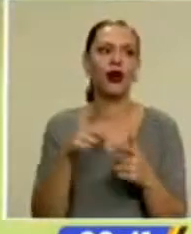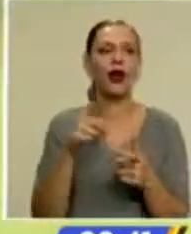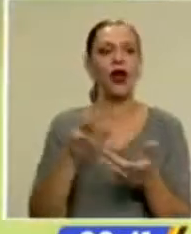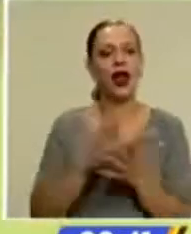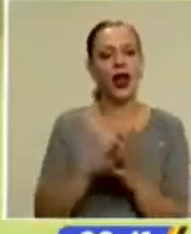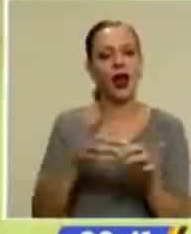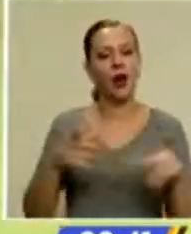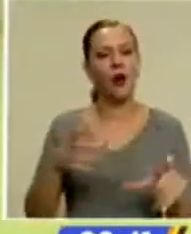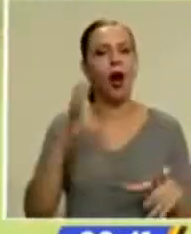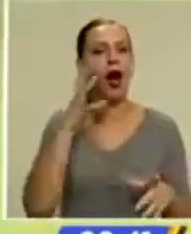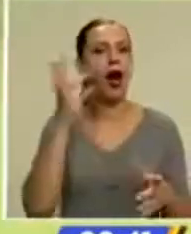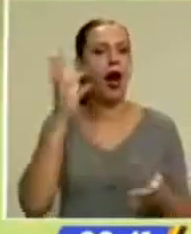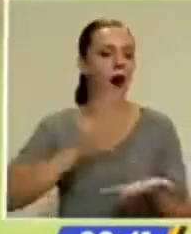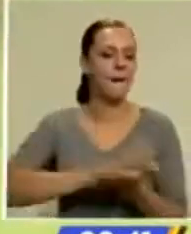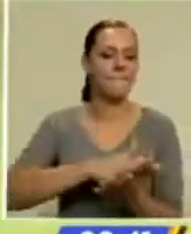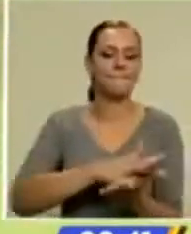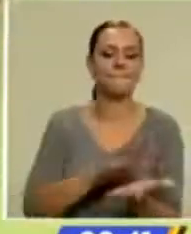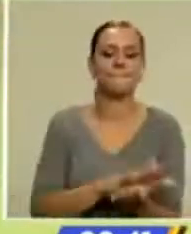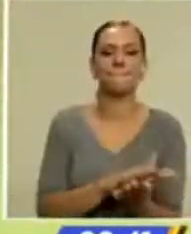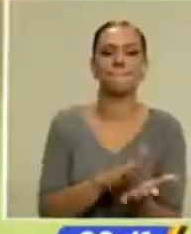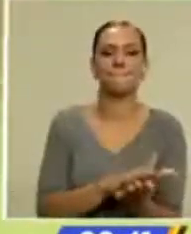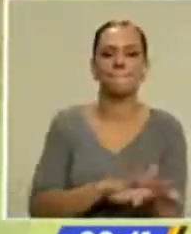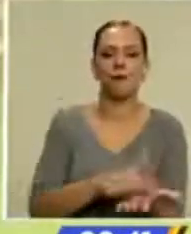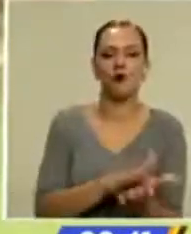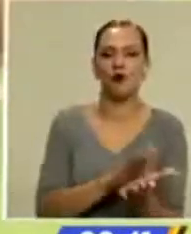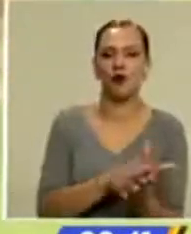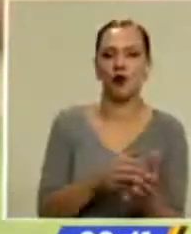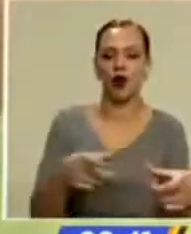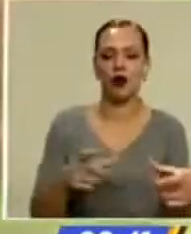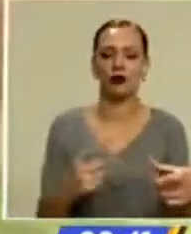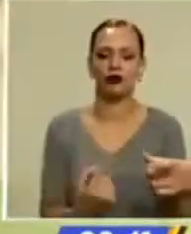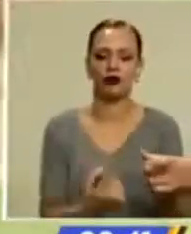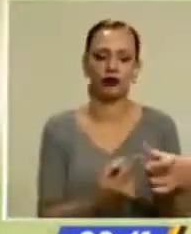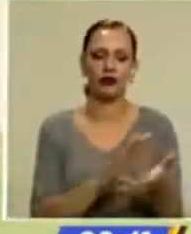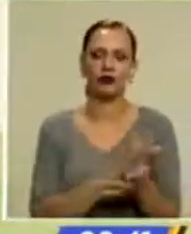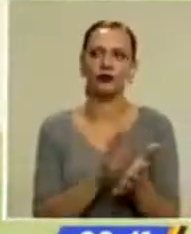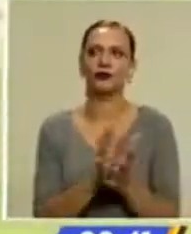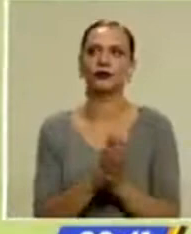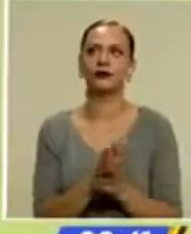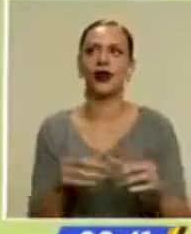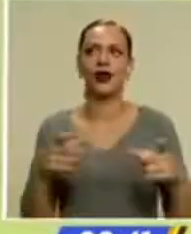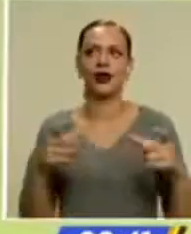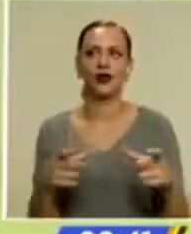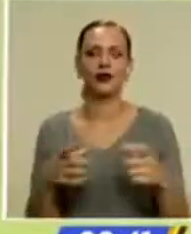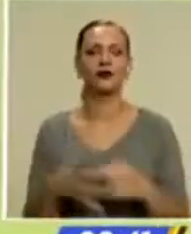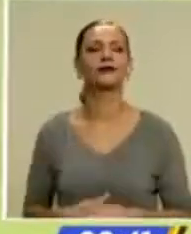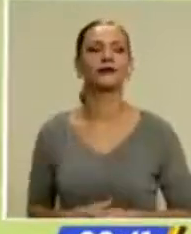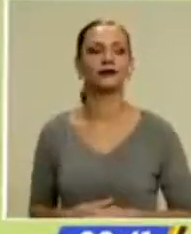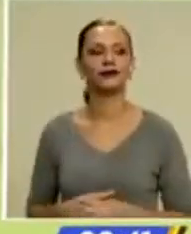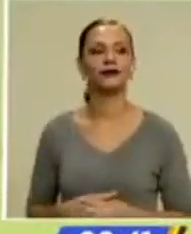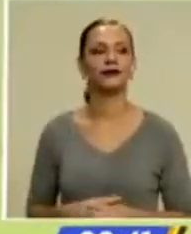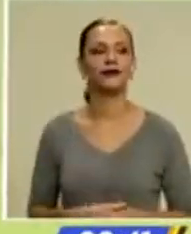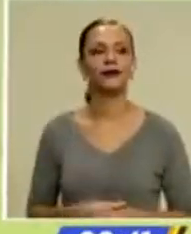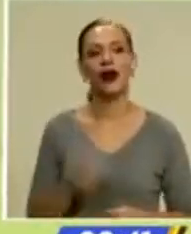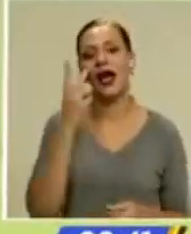hoja las abuelitas hacían así, le daban vuelta a la tortilla, ¿ok? Vamos a ver nuestro dinosaurio.